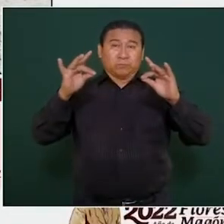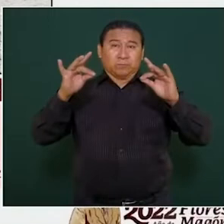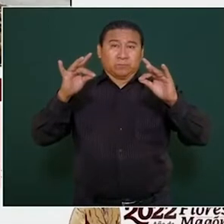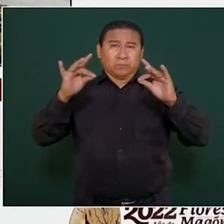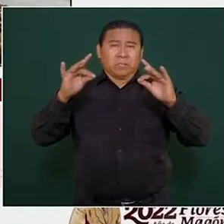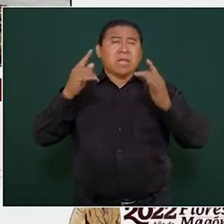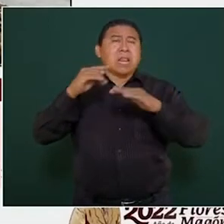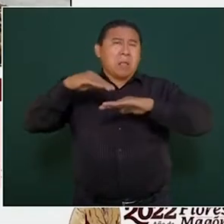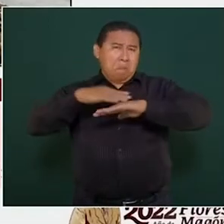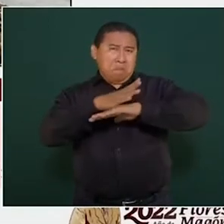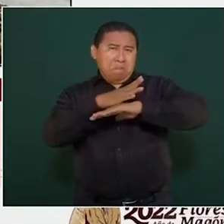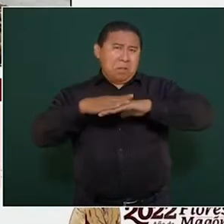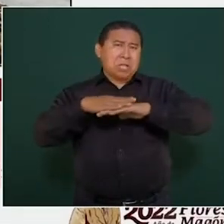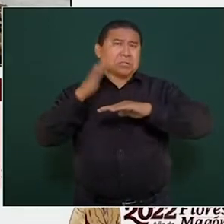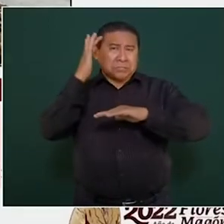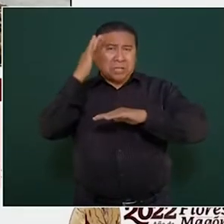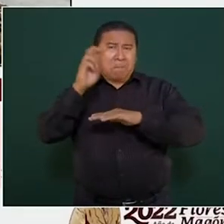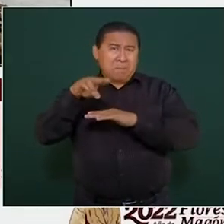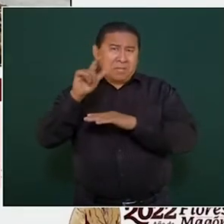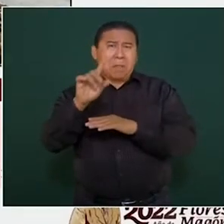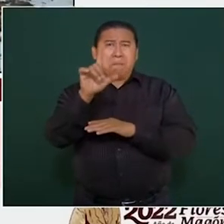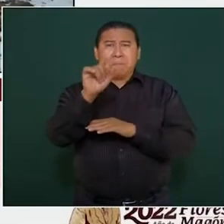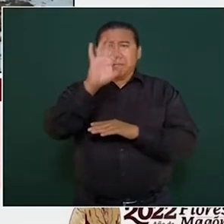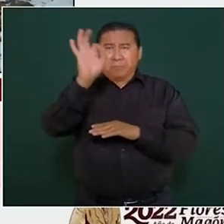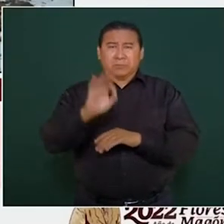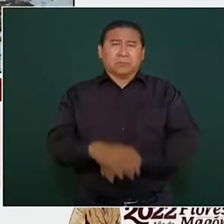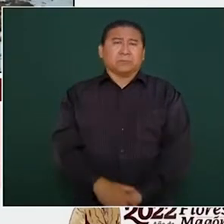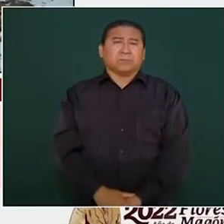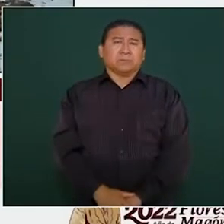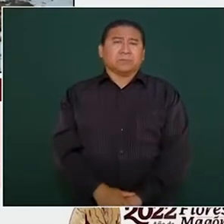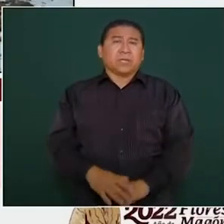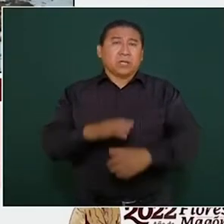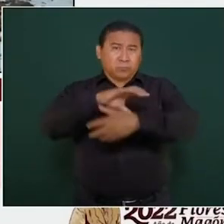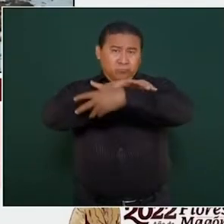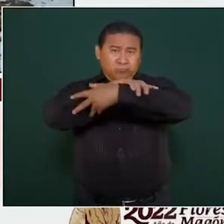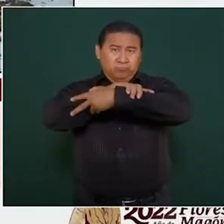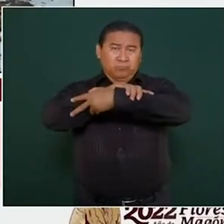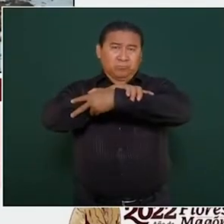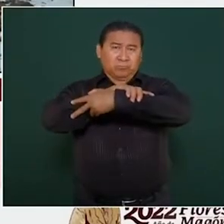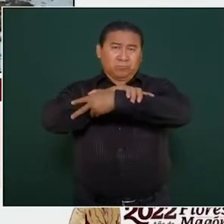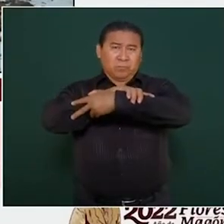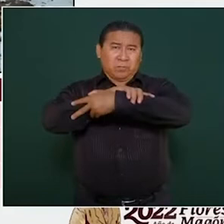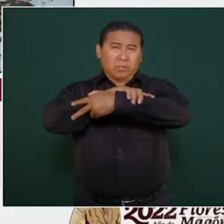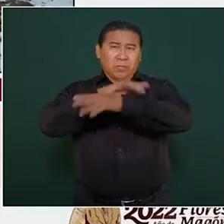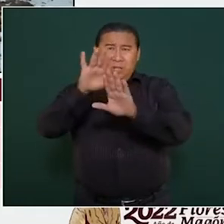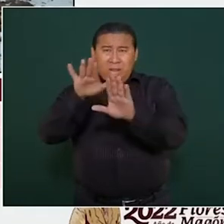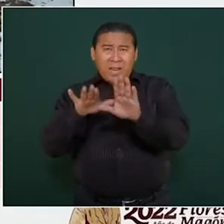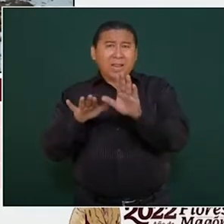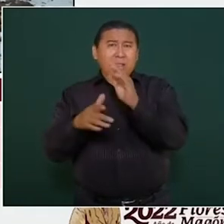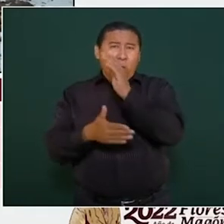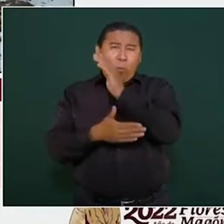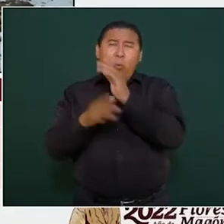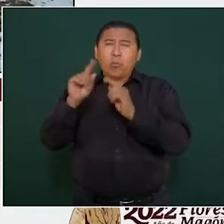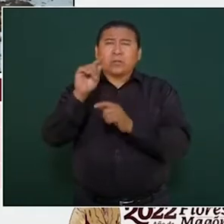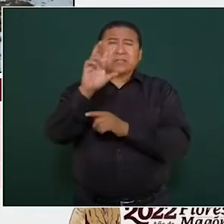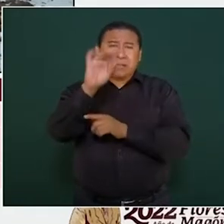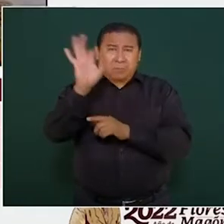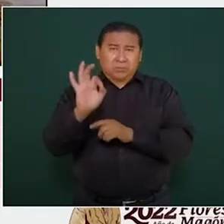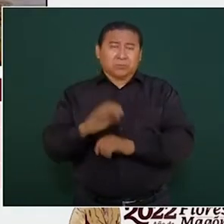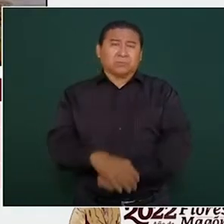playa san martín un 20 por ciento la que sigue solidaridad en el récord o un 30 por ciento la que